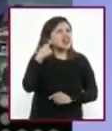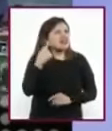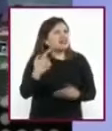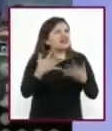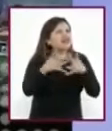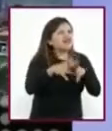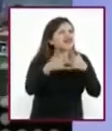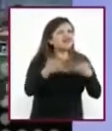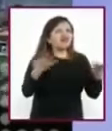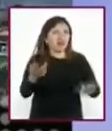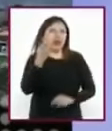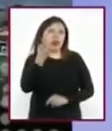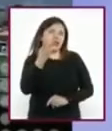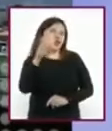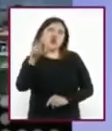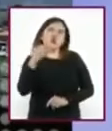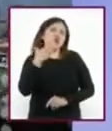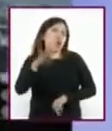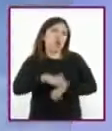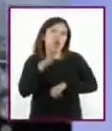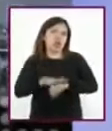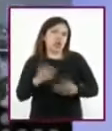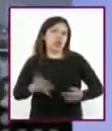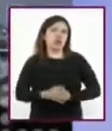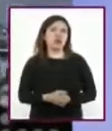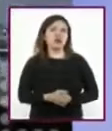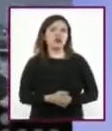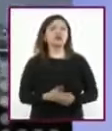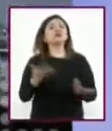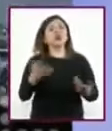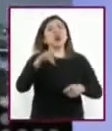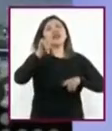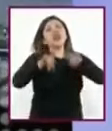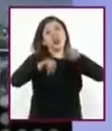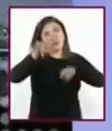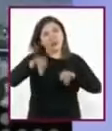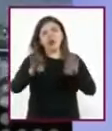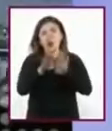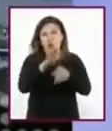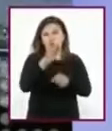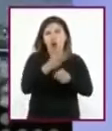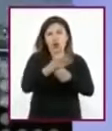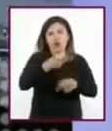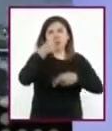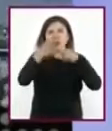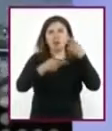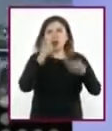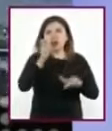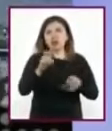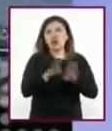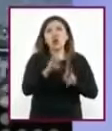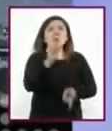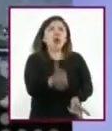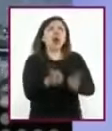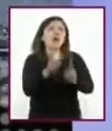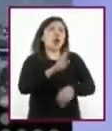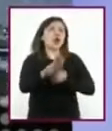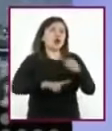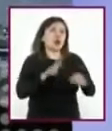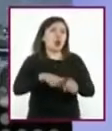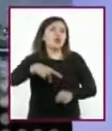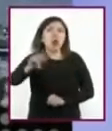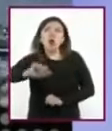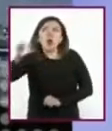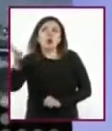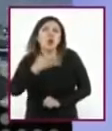sería el incorrecto. Depende, porque como ahorita el que se habla es como ahorita estamos platicando, pero también hay